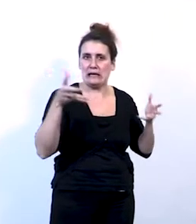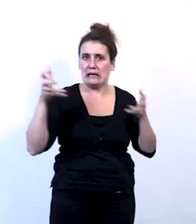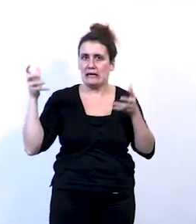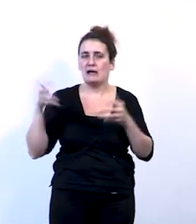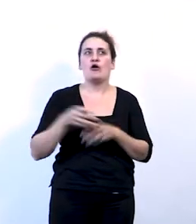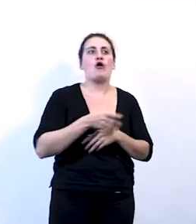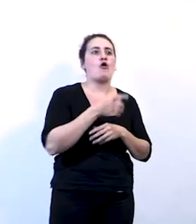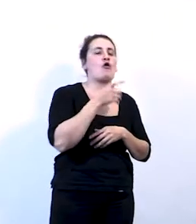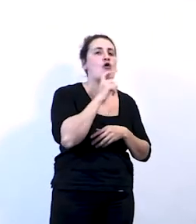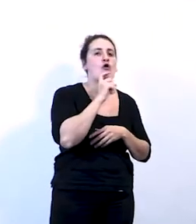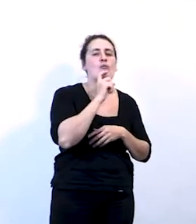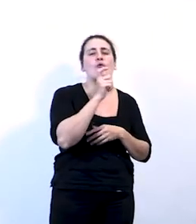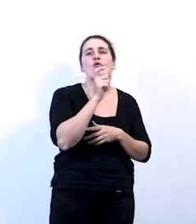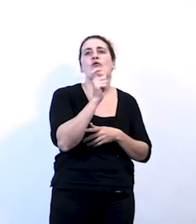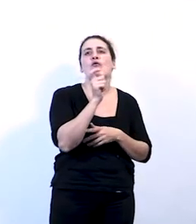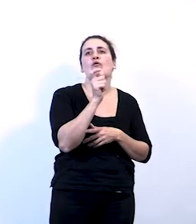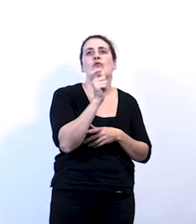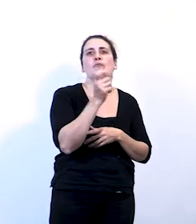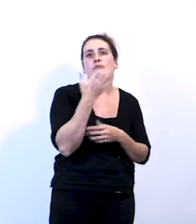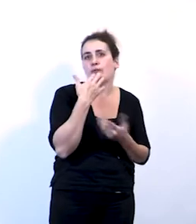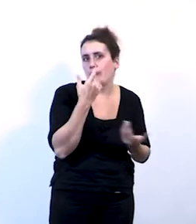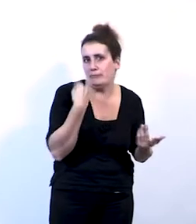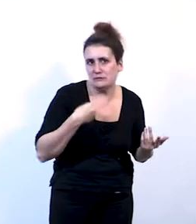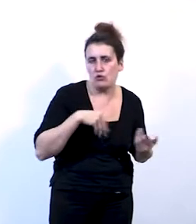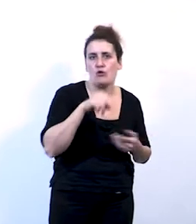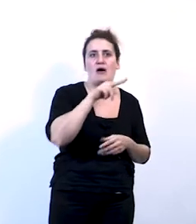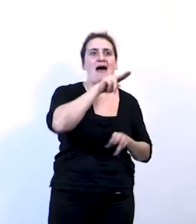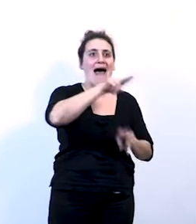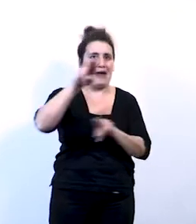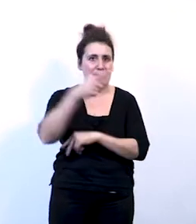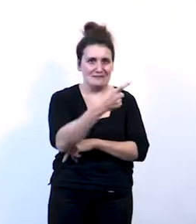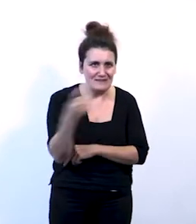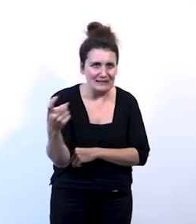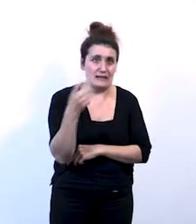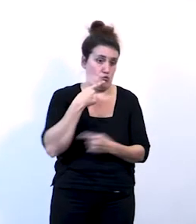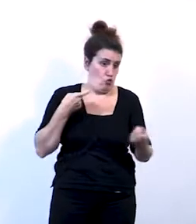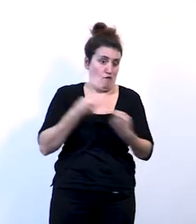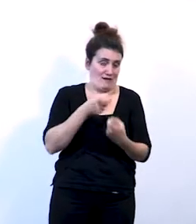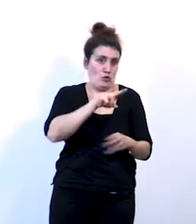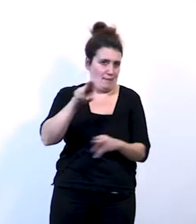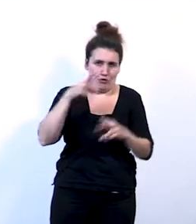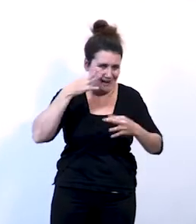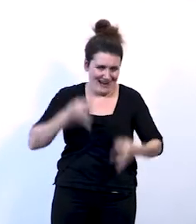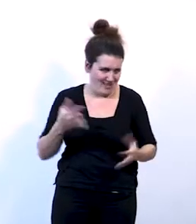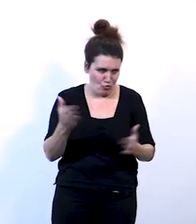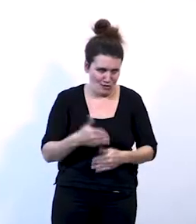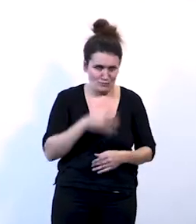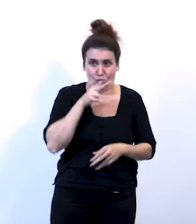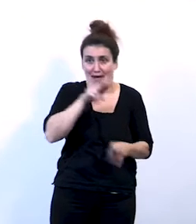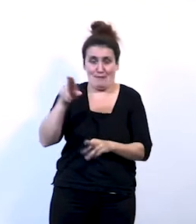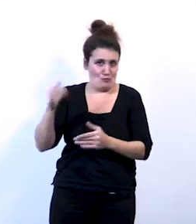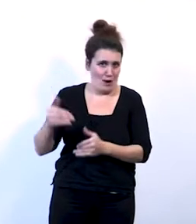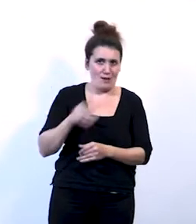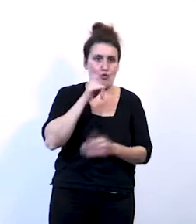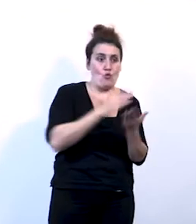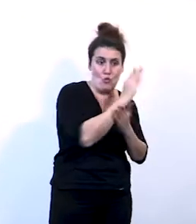tú, la falta de armas en un conflicto armado, que no lo es, por parte de una